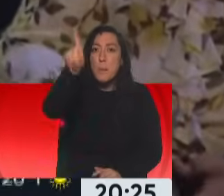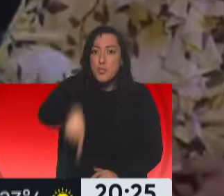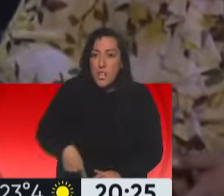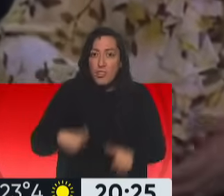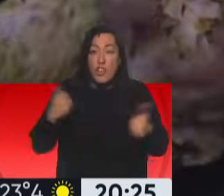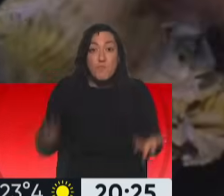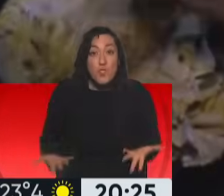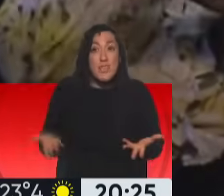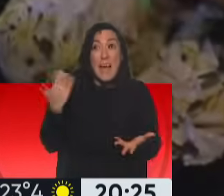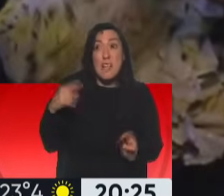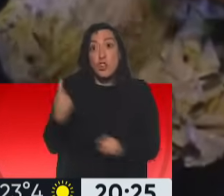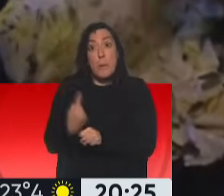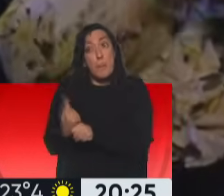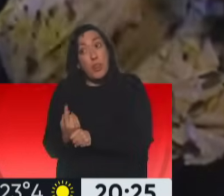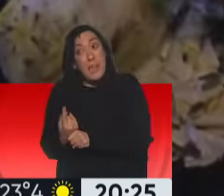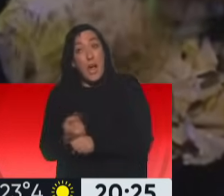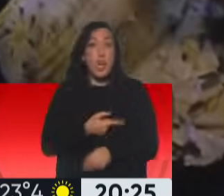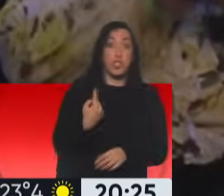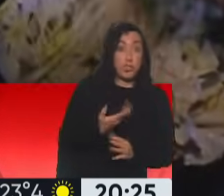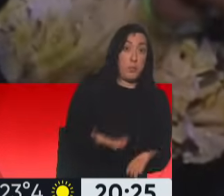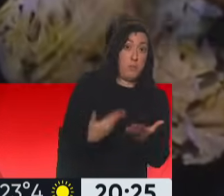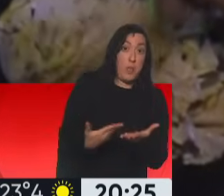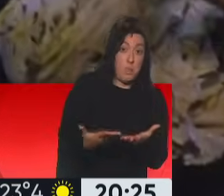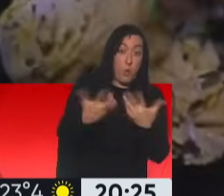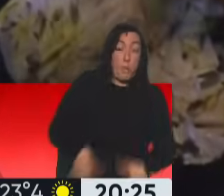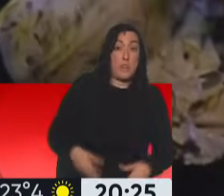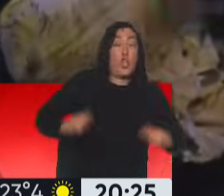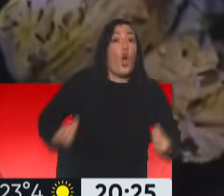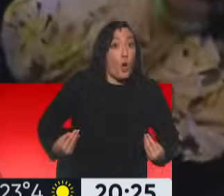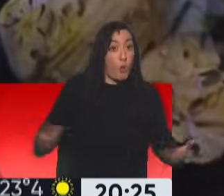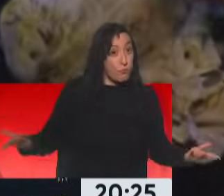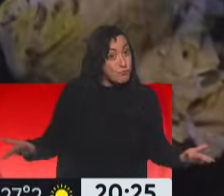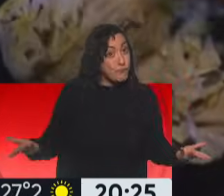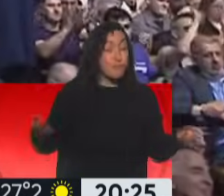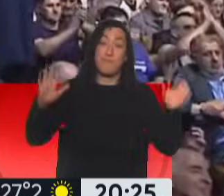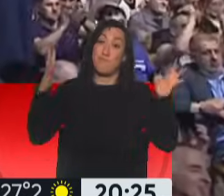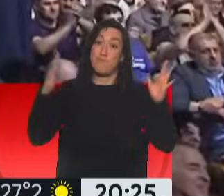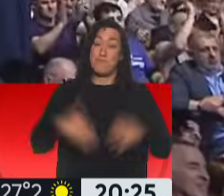lo que no se podía hacer, nosotros lo hicimos de manera instantánea.